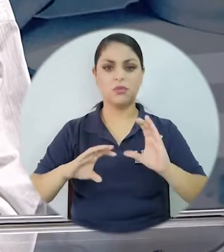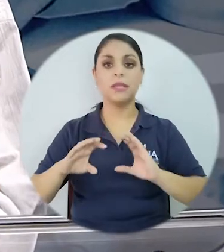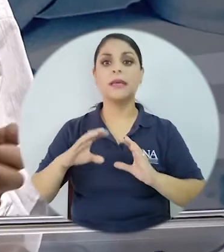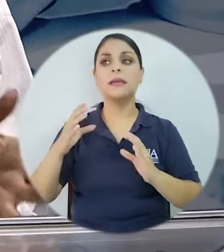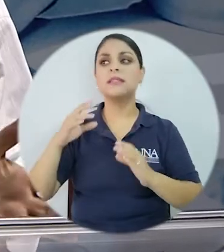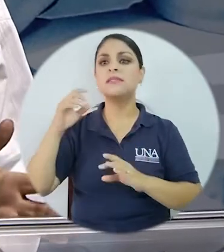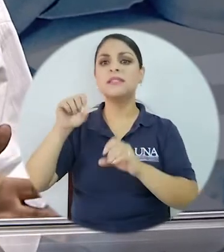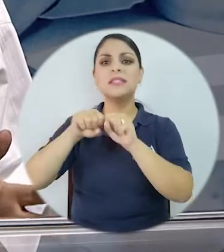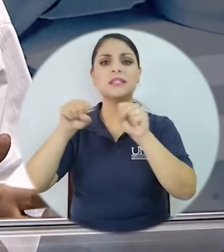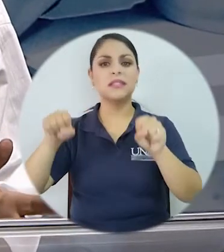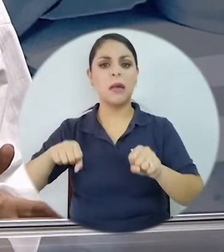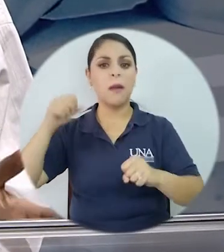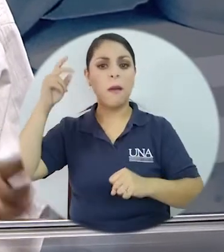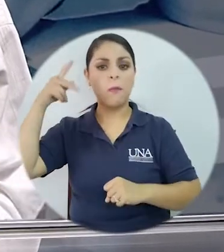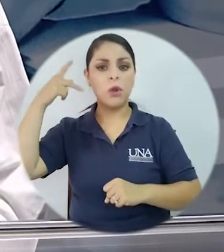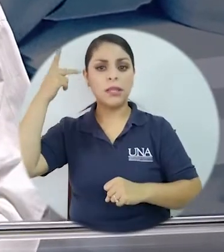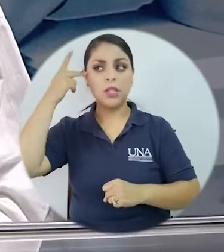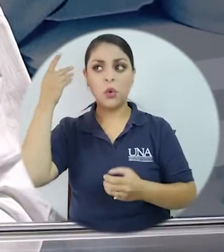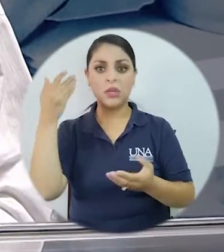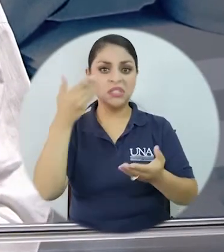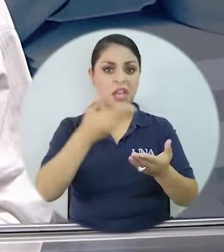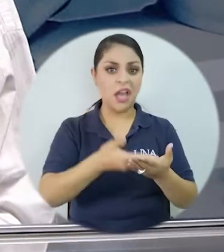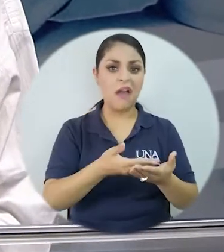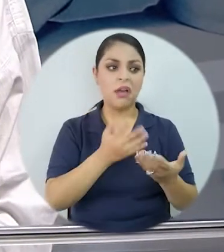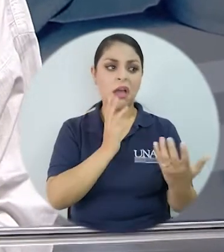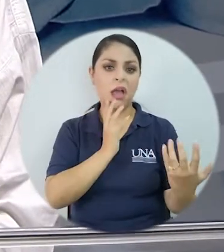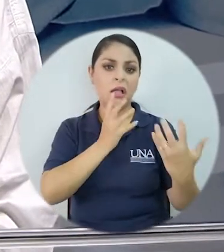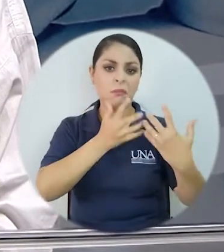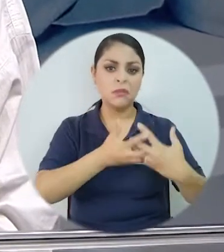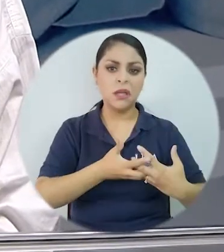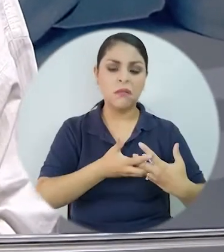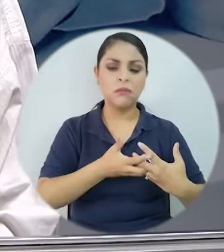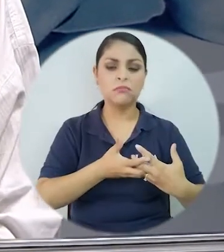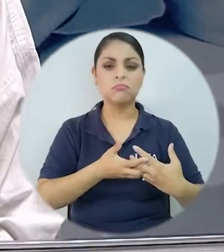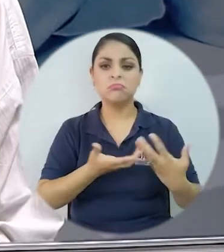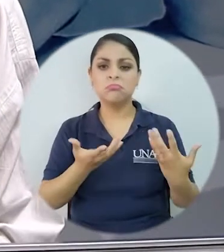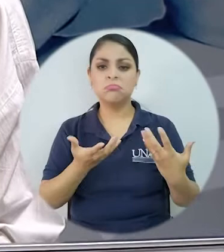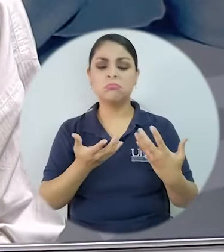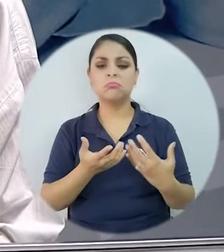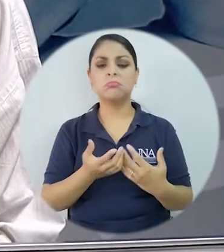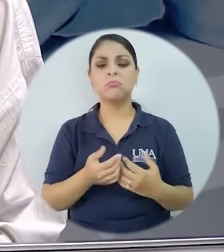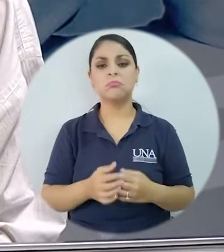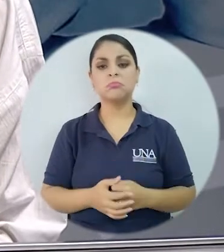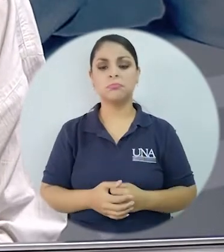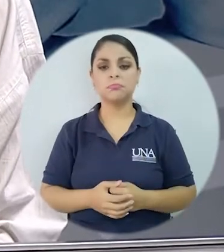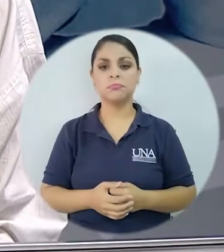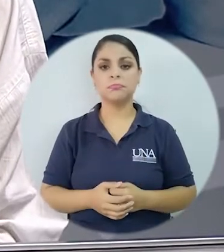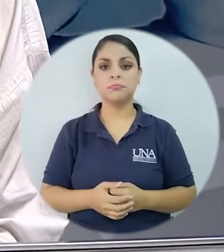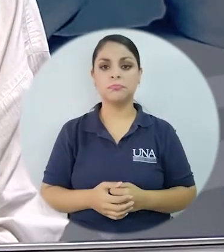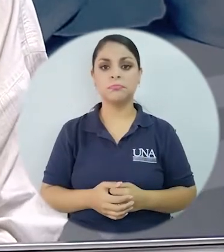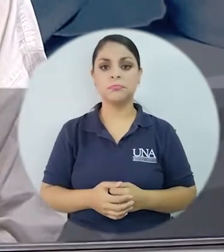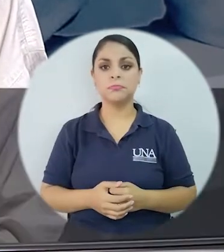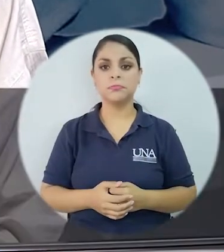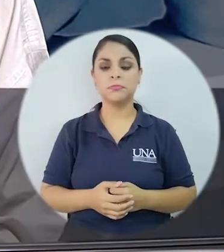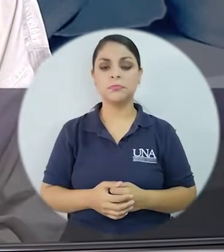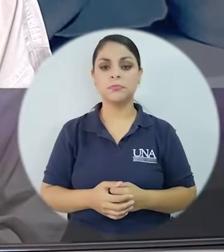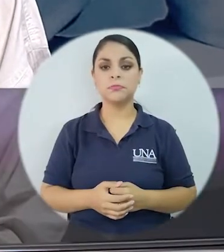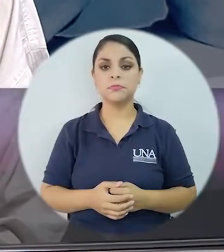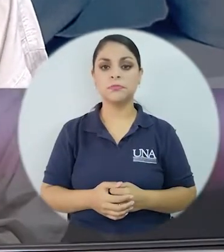Cada sistema político que llegaba acá se iba adaptando a la trifulca, digámoslo así, interna por razones